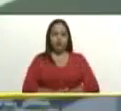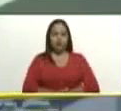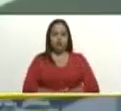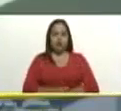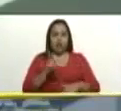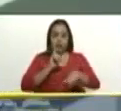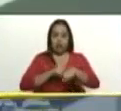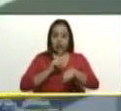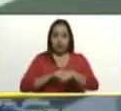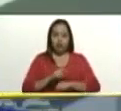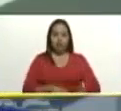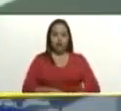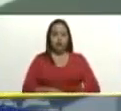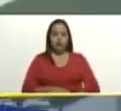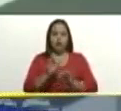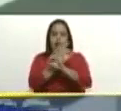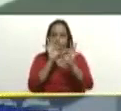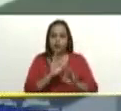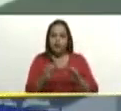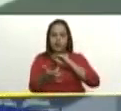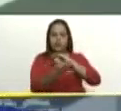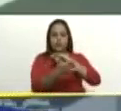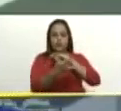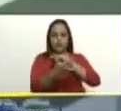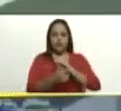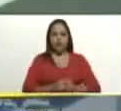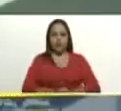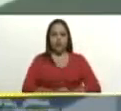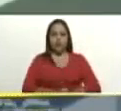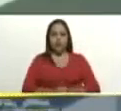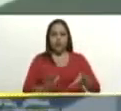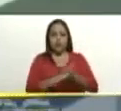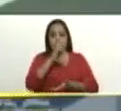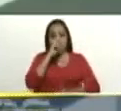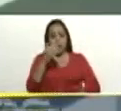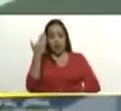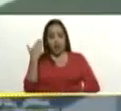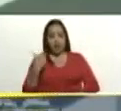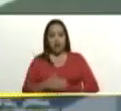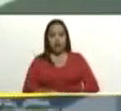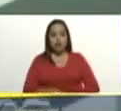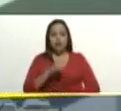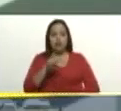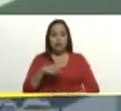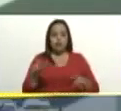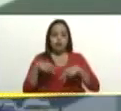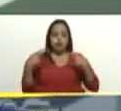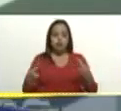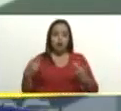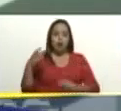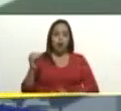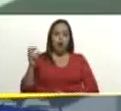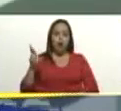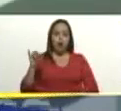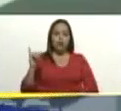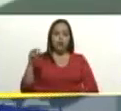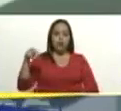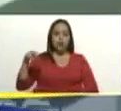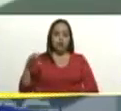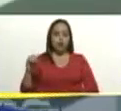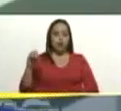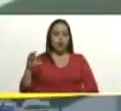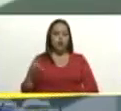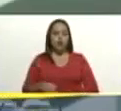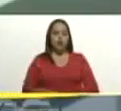época, con las herramientas tecnológicas de su época, con el Corredor del Orinoco, ganar la batalla por